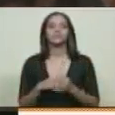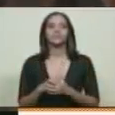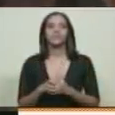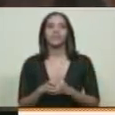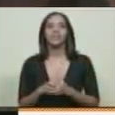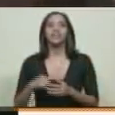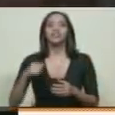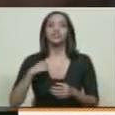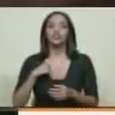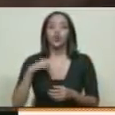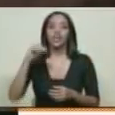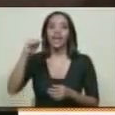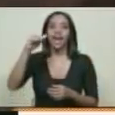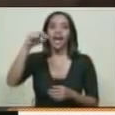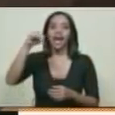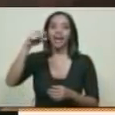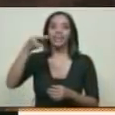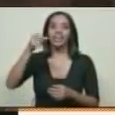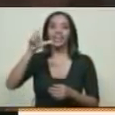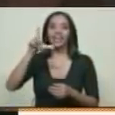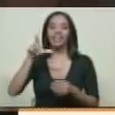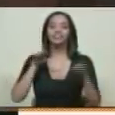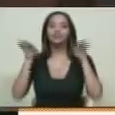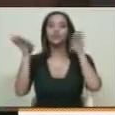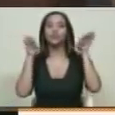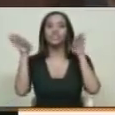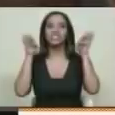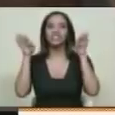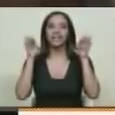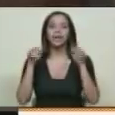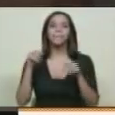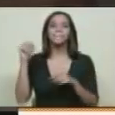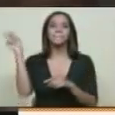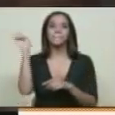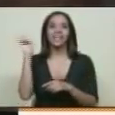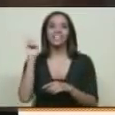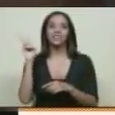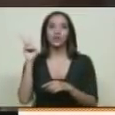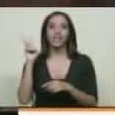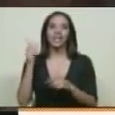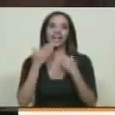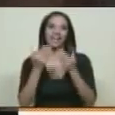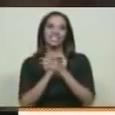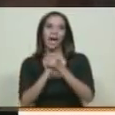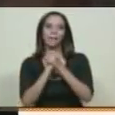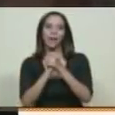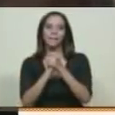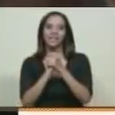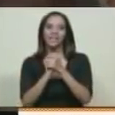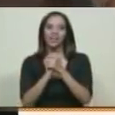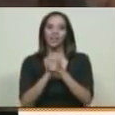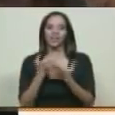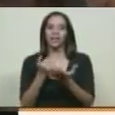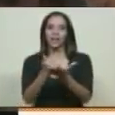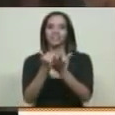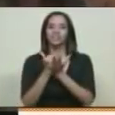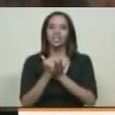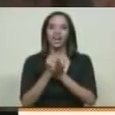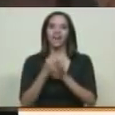Soy Ángel Castro, turista en Venezuela. He venido gracias a mi amigo Agustín, que me ha facilitado las